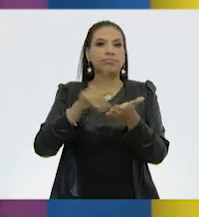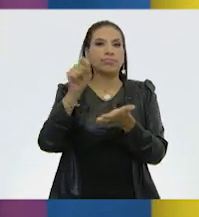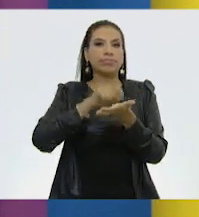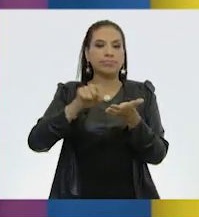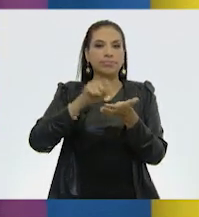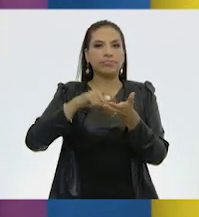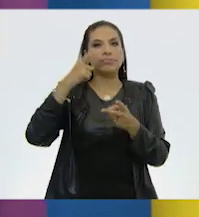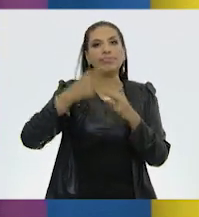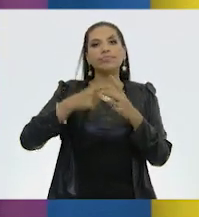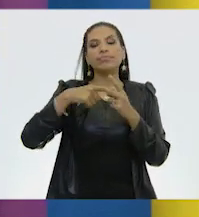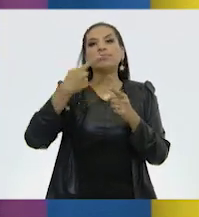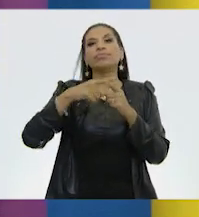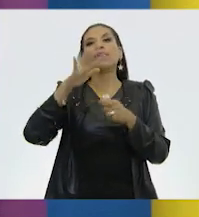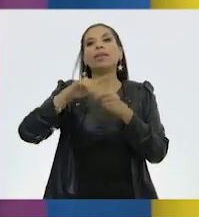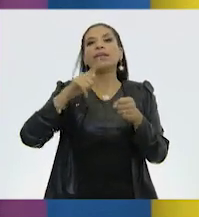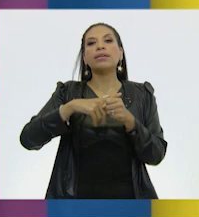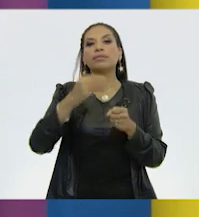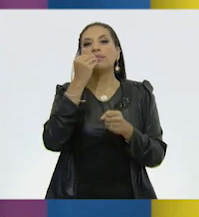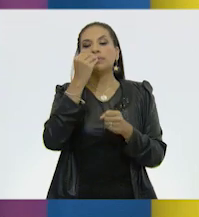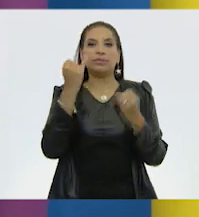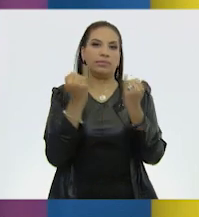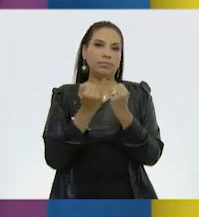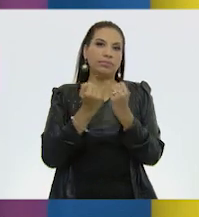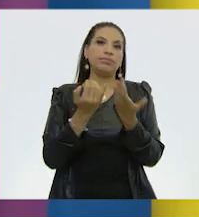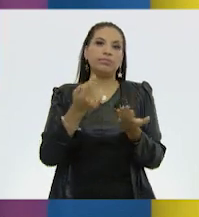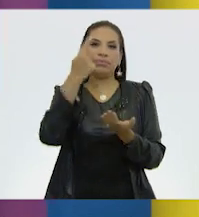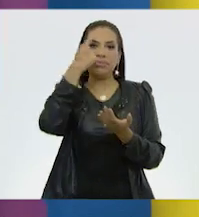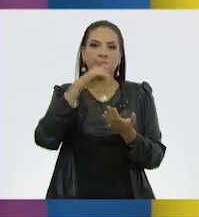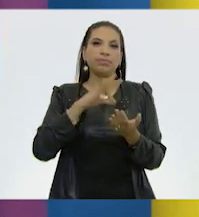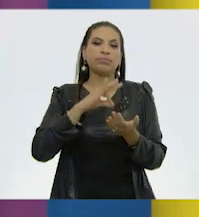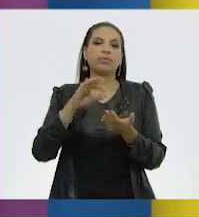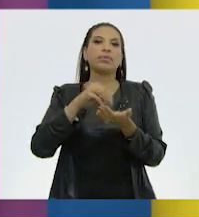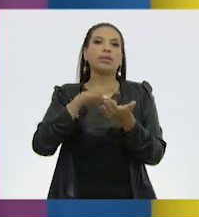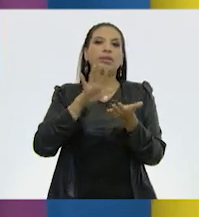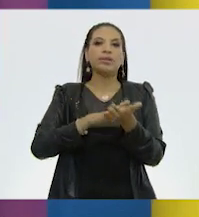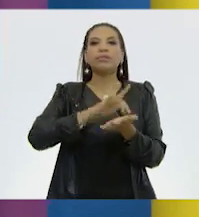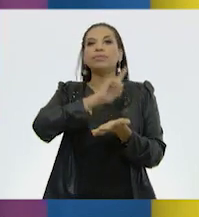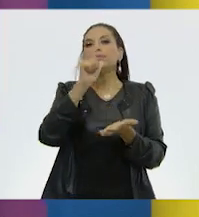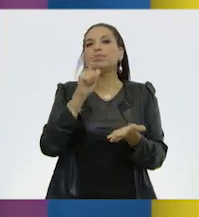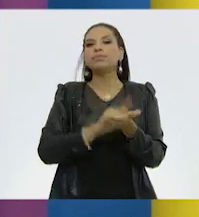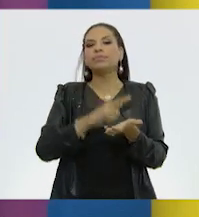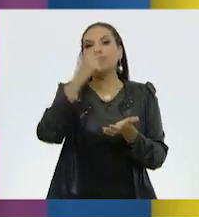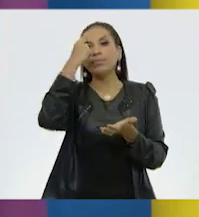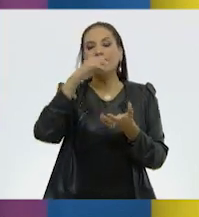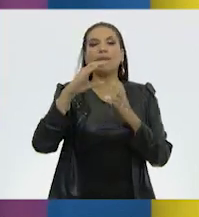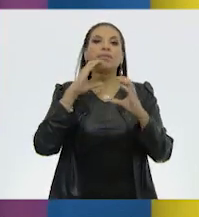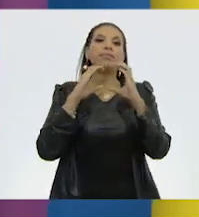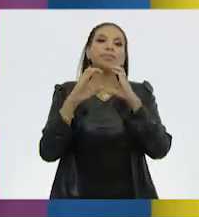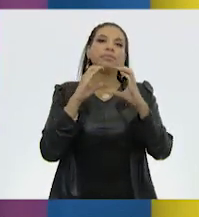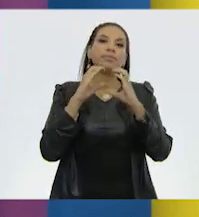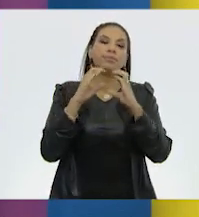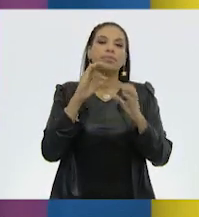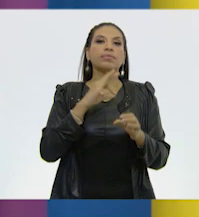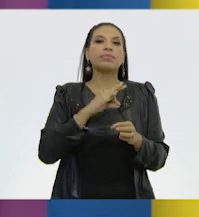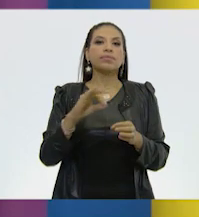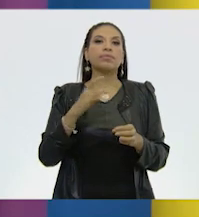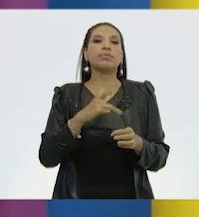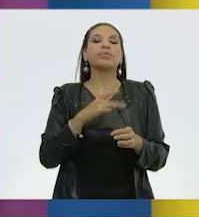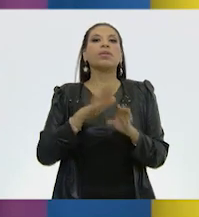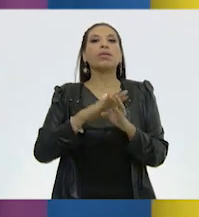para contabilizar animales y alimentos, sino también para registrar sus leyes, para comunicarse y para